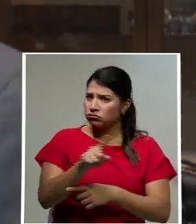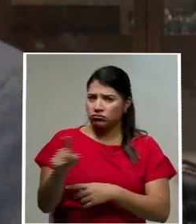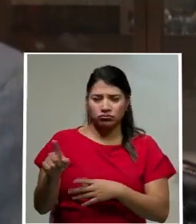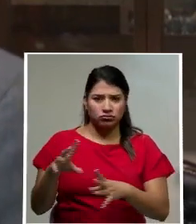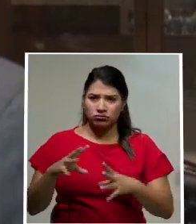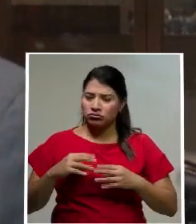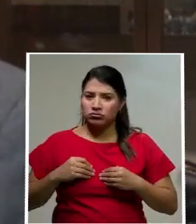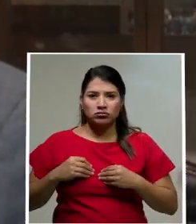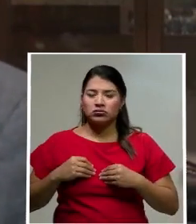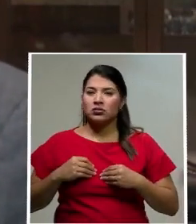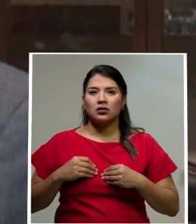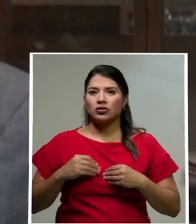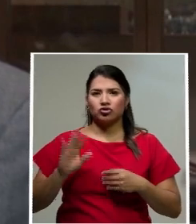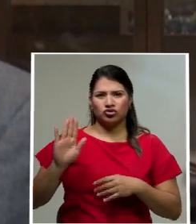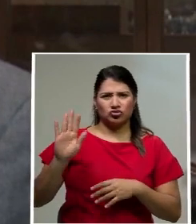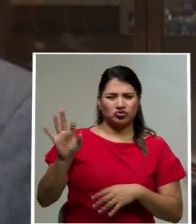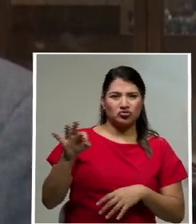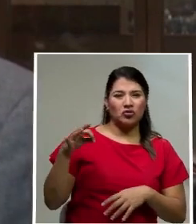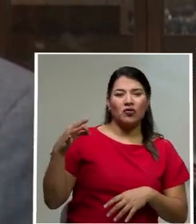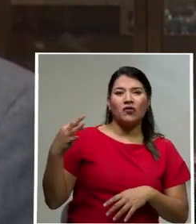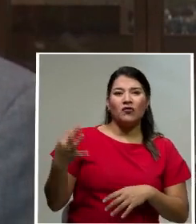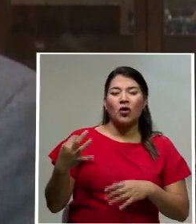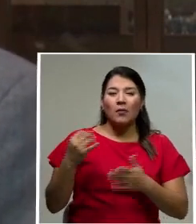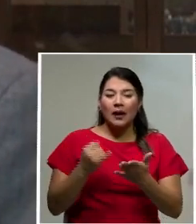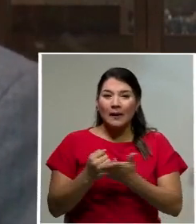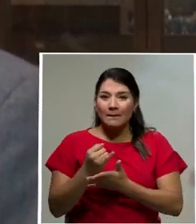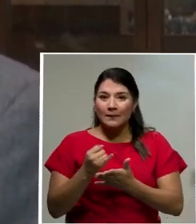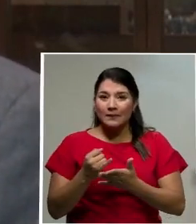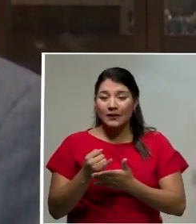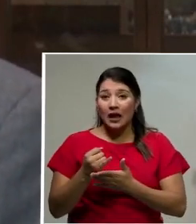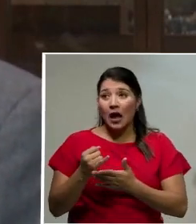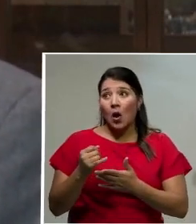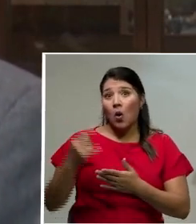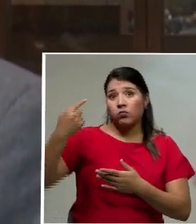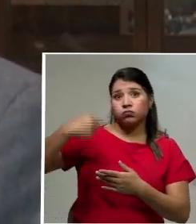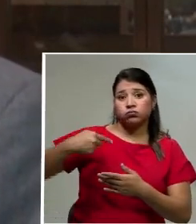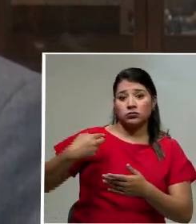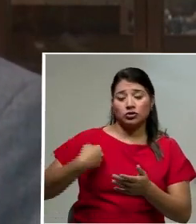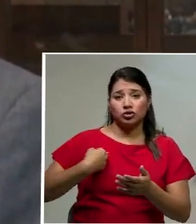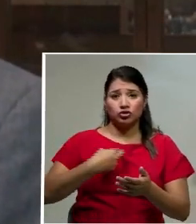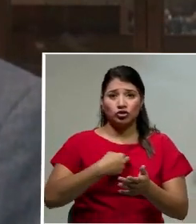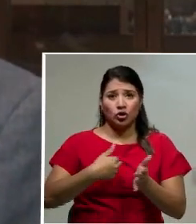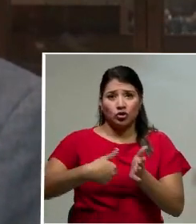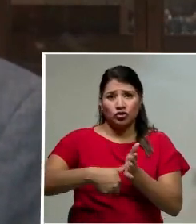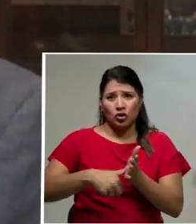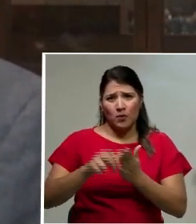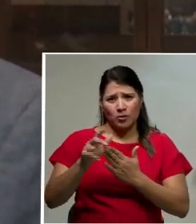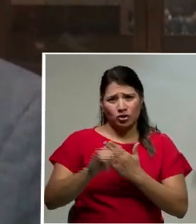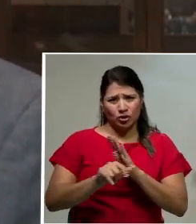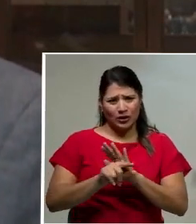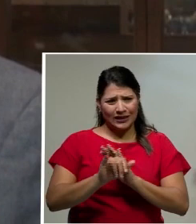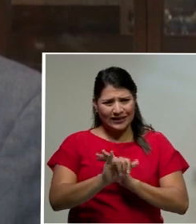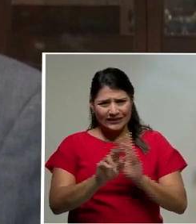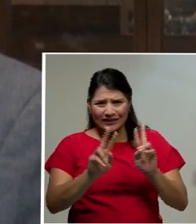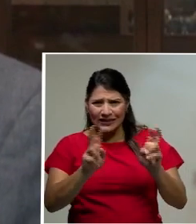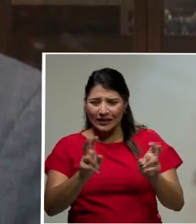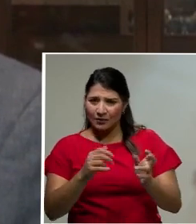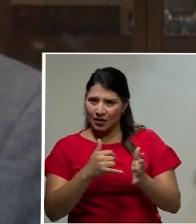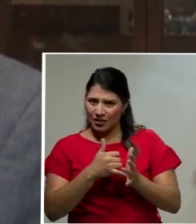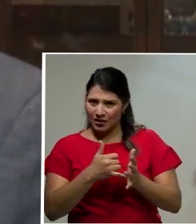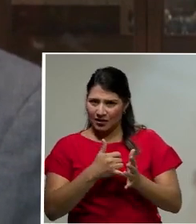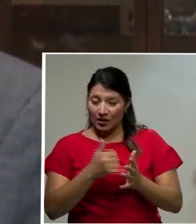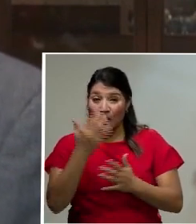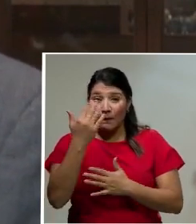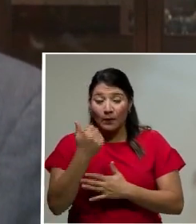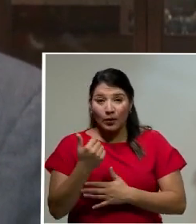básicamente altanera la forma de estudiar, de ponernos a votar un proyecto de ley con un tema tan delicado, porque al final de cuentas